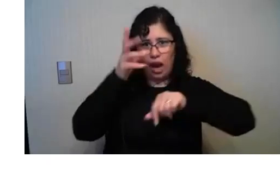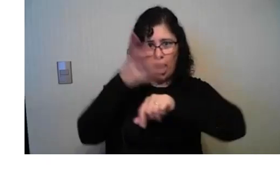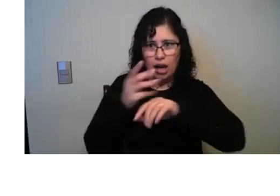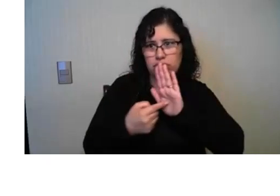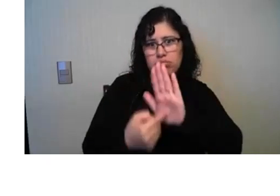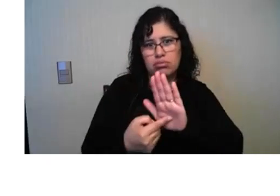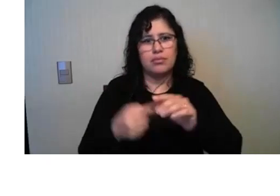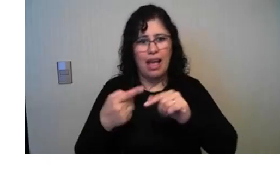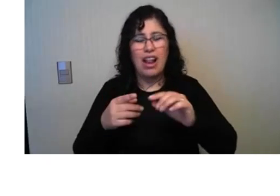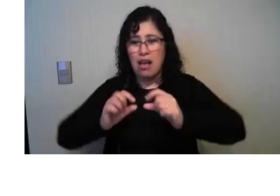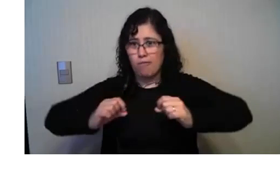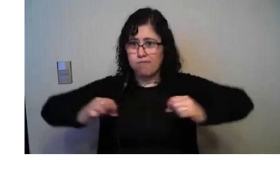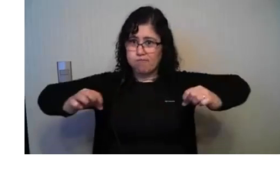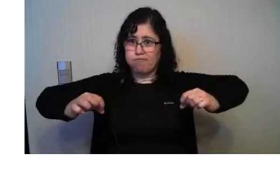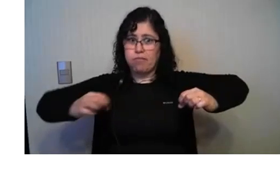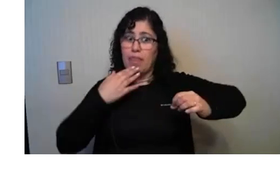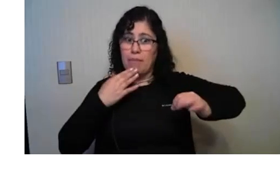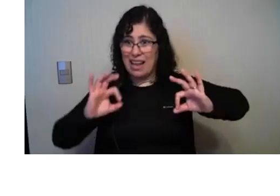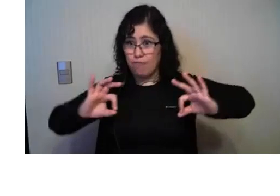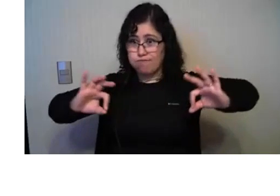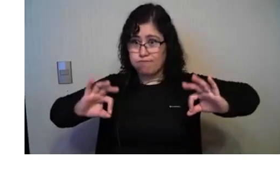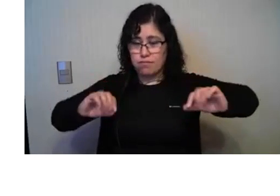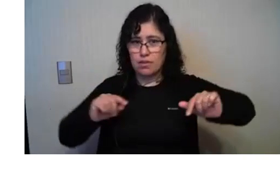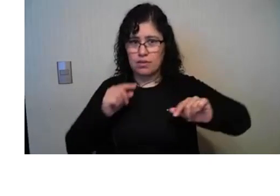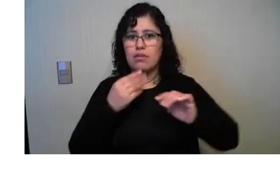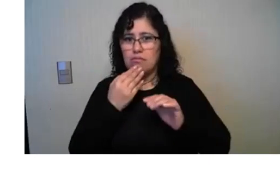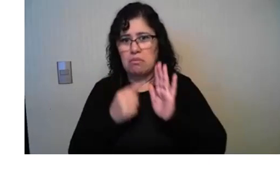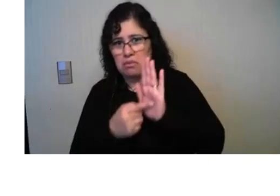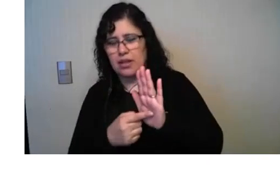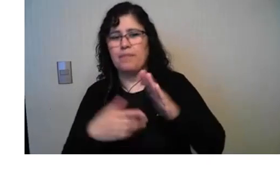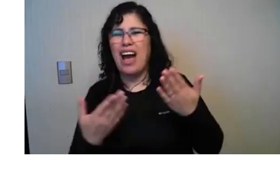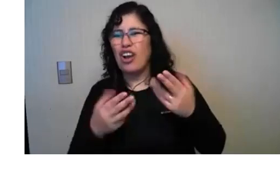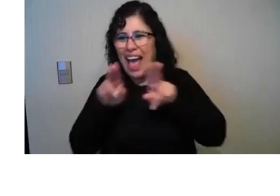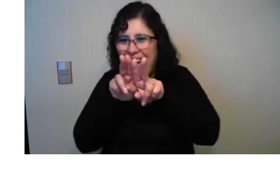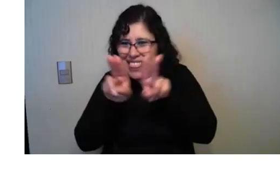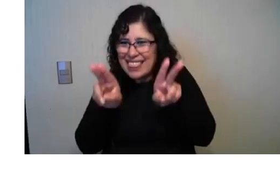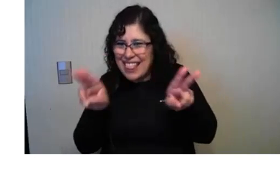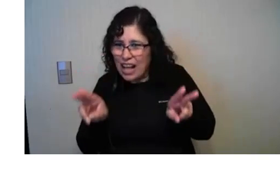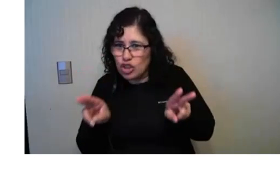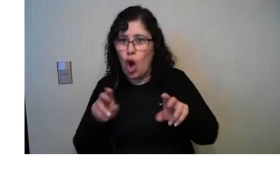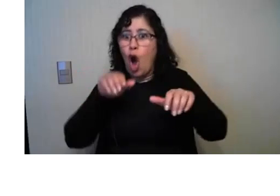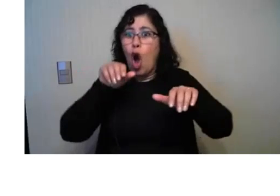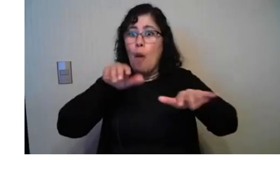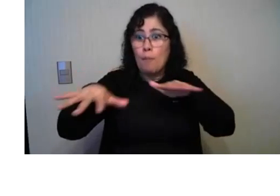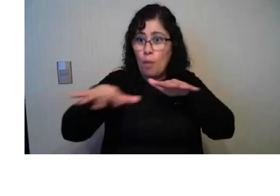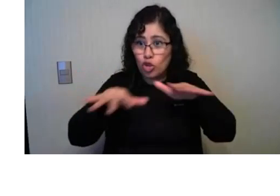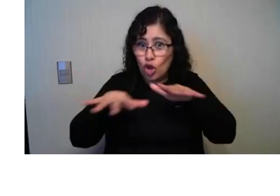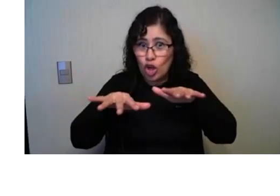asociado. Ahora, estos tractos que están aquí son motores, por tanto